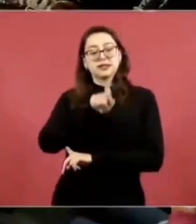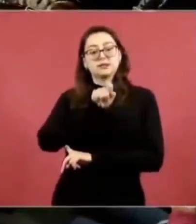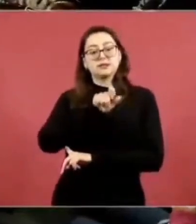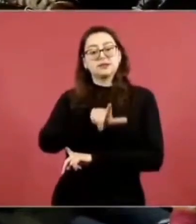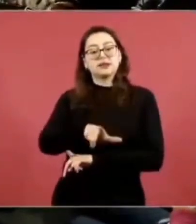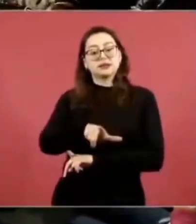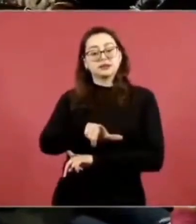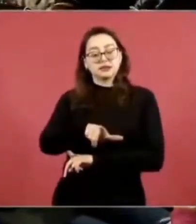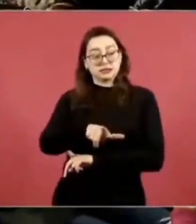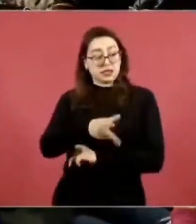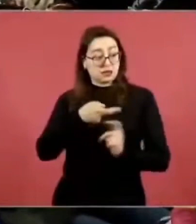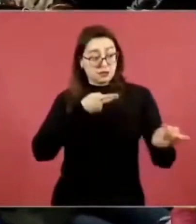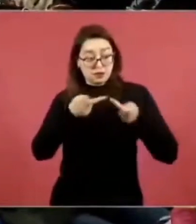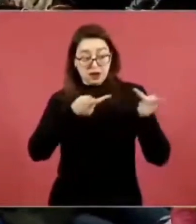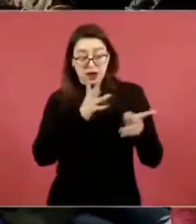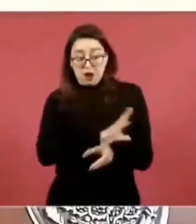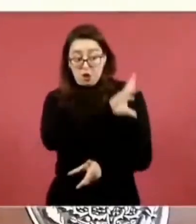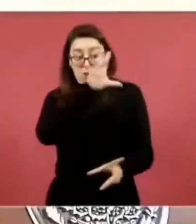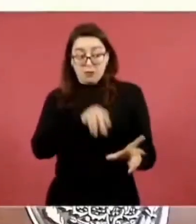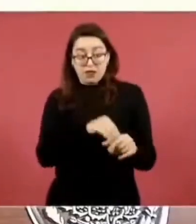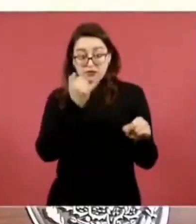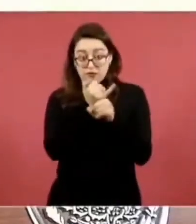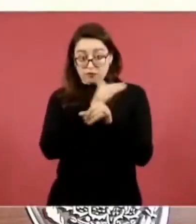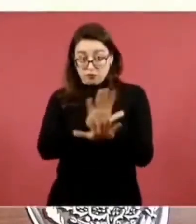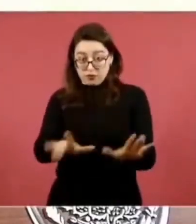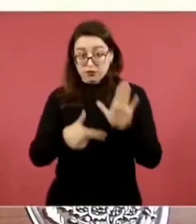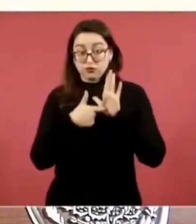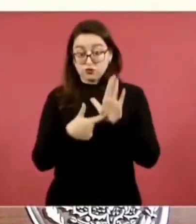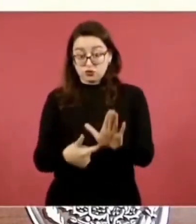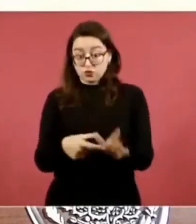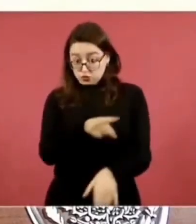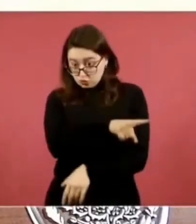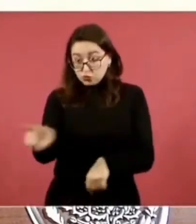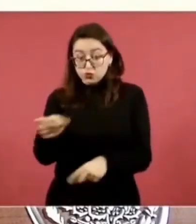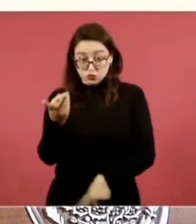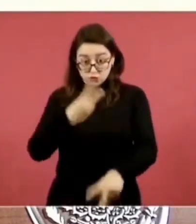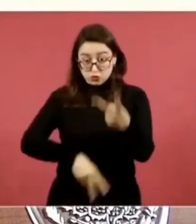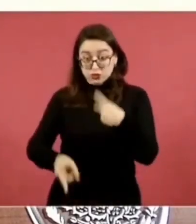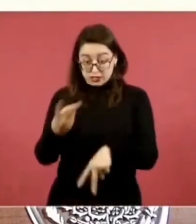que preparen y para aclarar y que vengan los